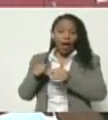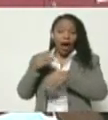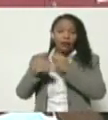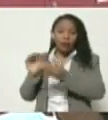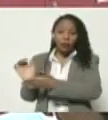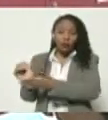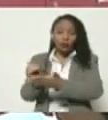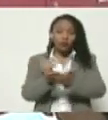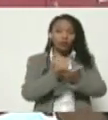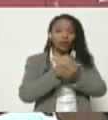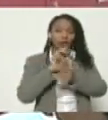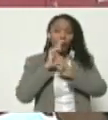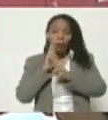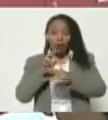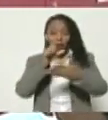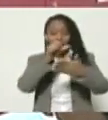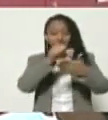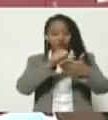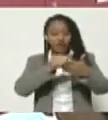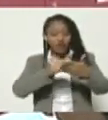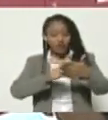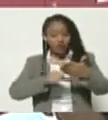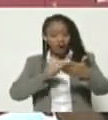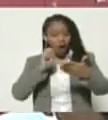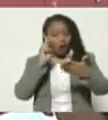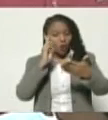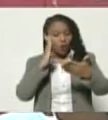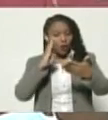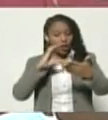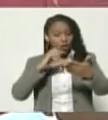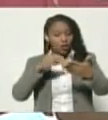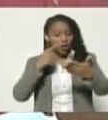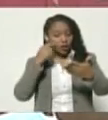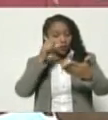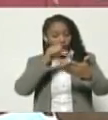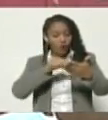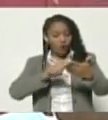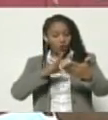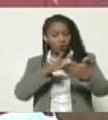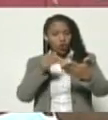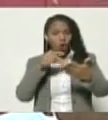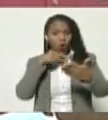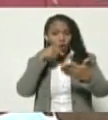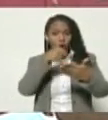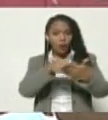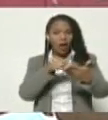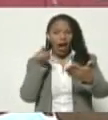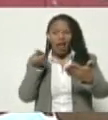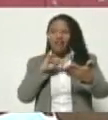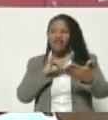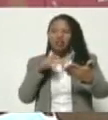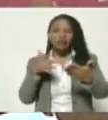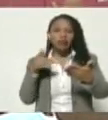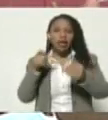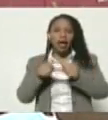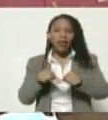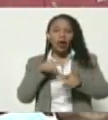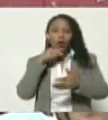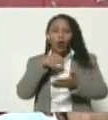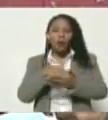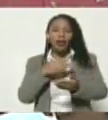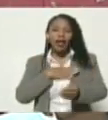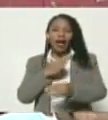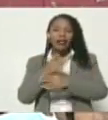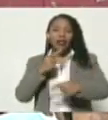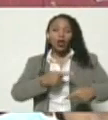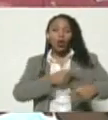estos resultados, revisamos todas las VC, revisamos todos los nombres y al final quedarán los nombres que van a